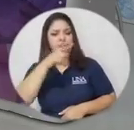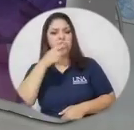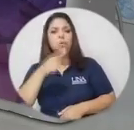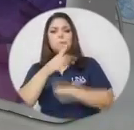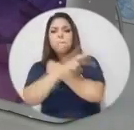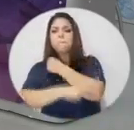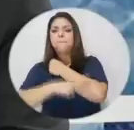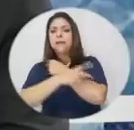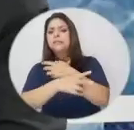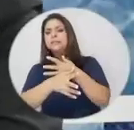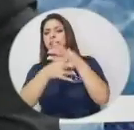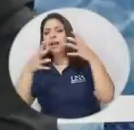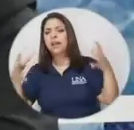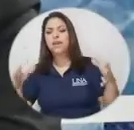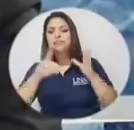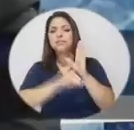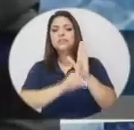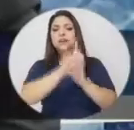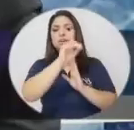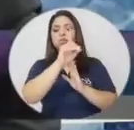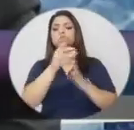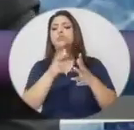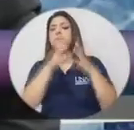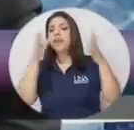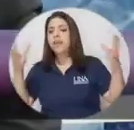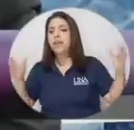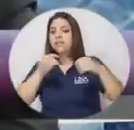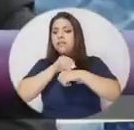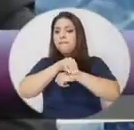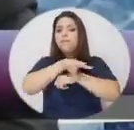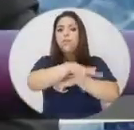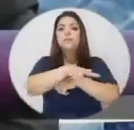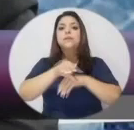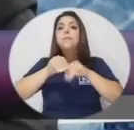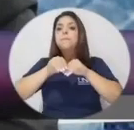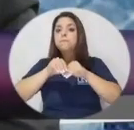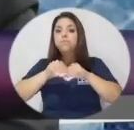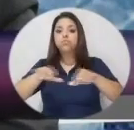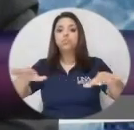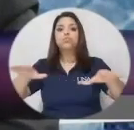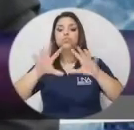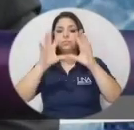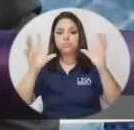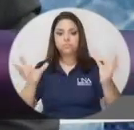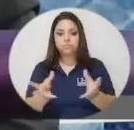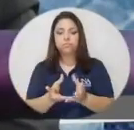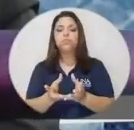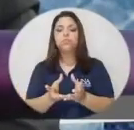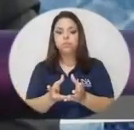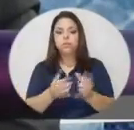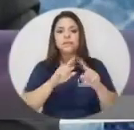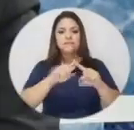amplio desarrollo, con una amplia influencia en muchos sectores del mundo, en muchas áreas del mundo.